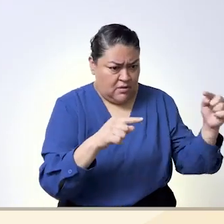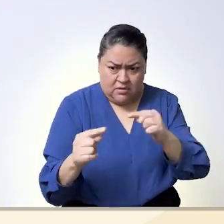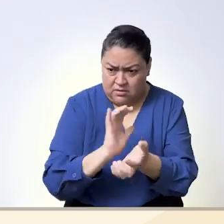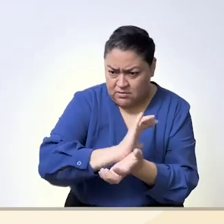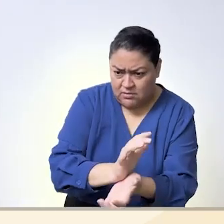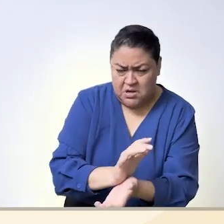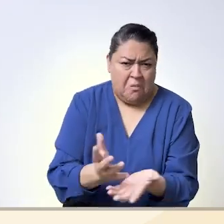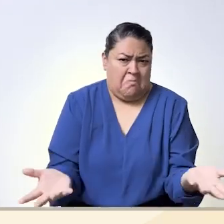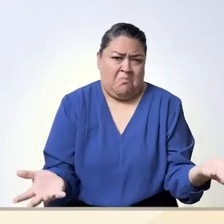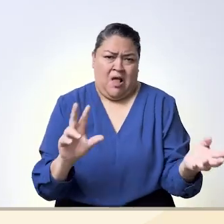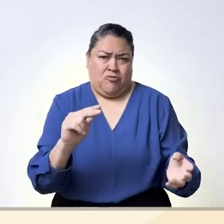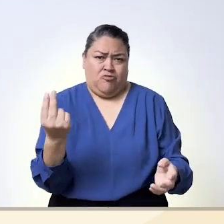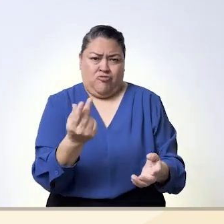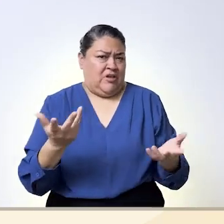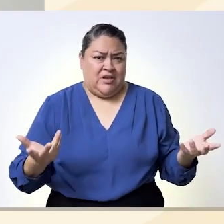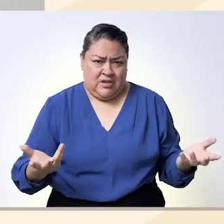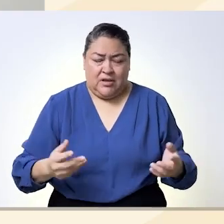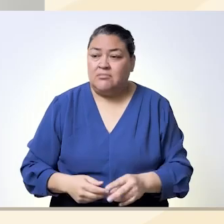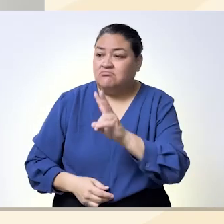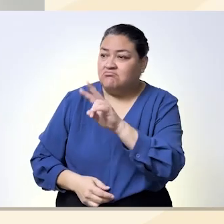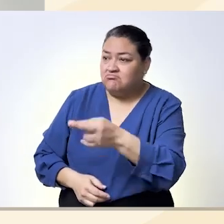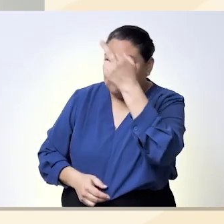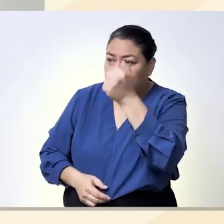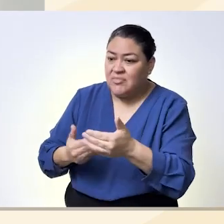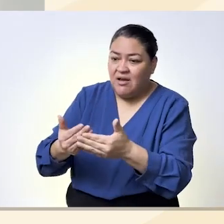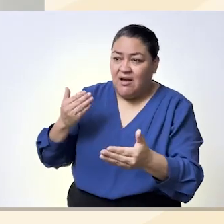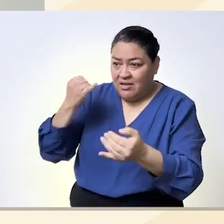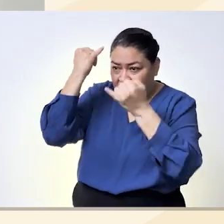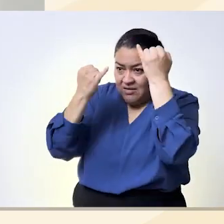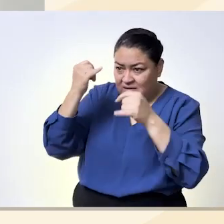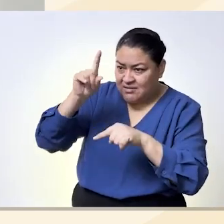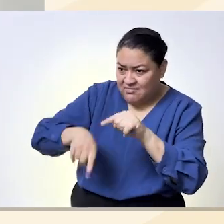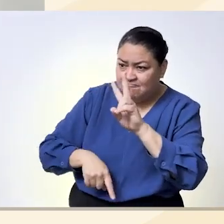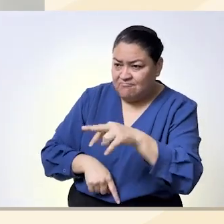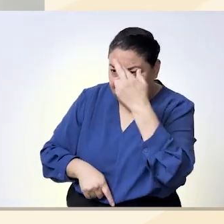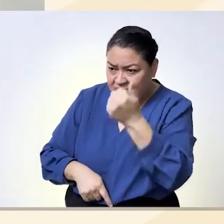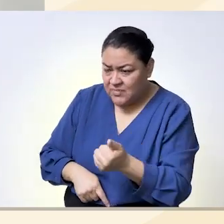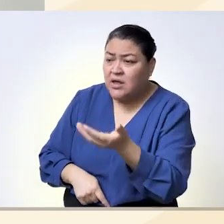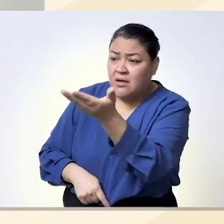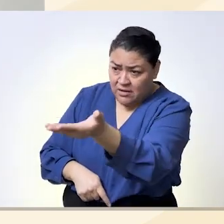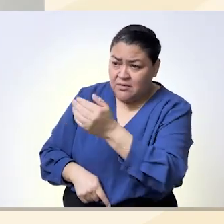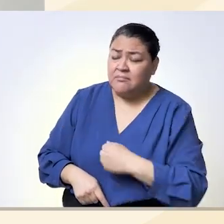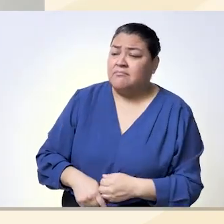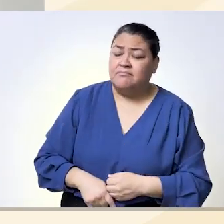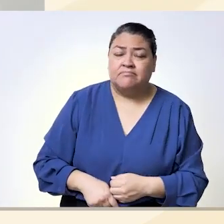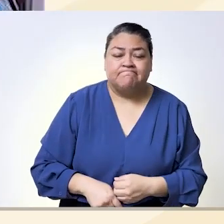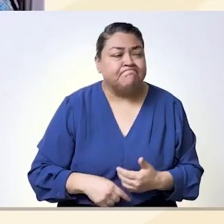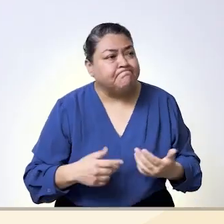no cabe la discriminación en este discurso. Es como romper con las cuestiones ya establecidas. ¿Qué opinas tú,